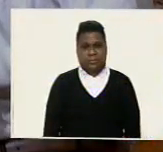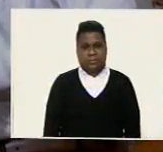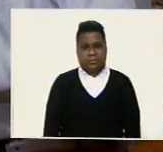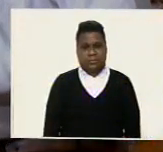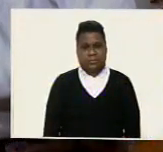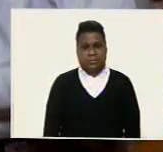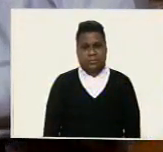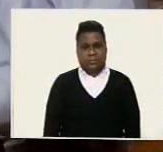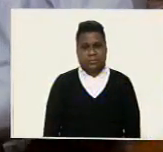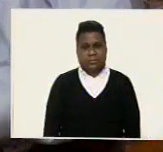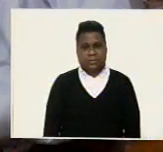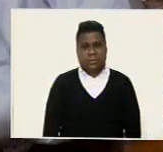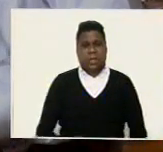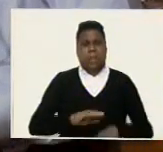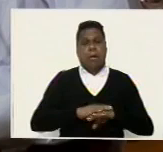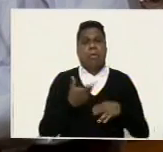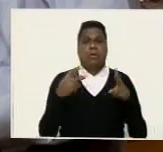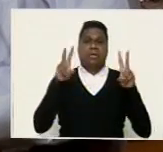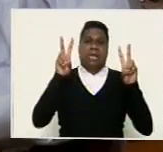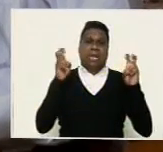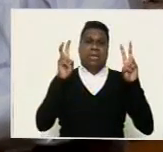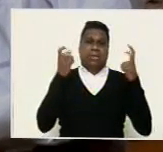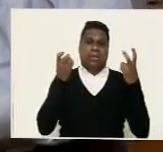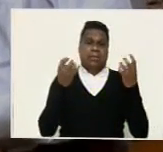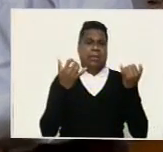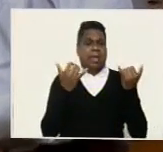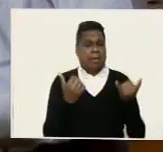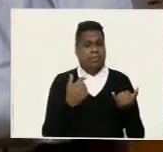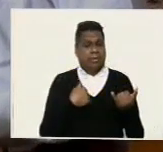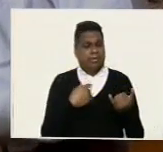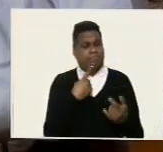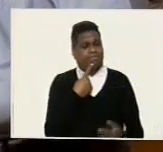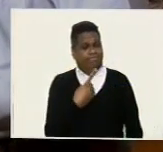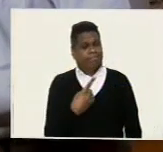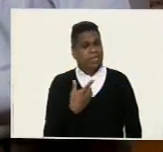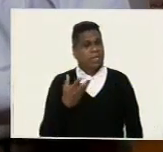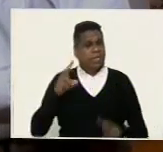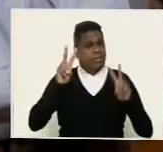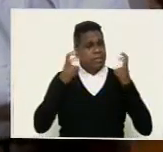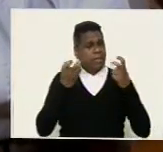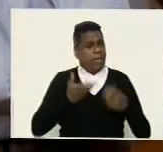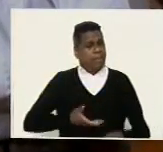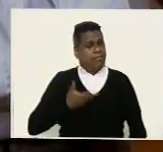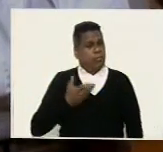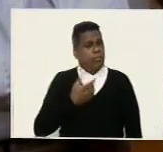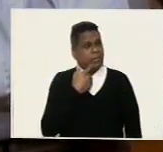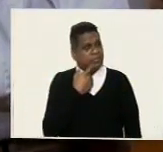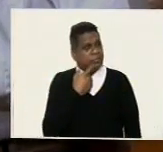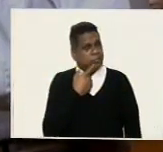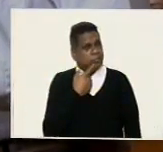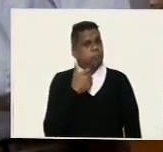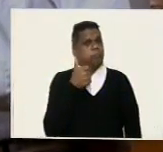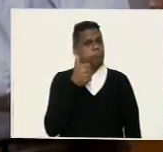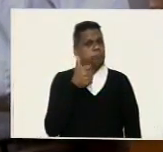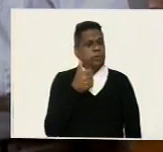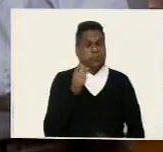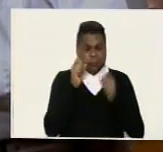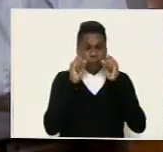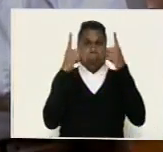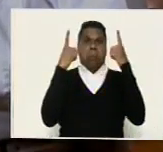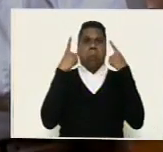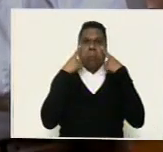porque el tema que les traigo es un tema para mí atrayente, y para ustedes será un tema atrayente y sorprendente a la